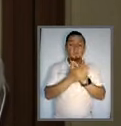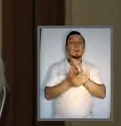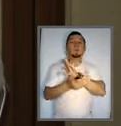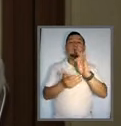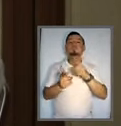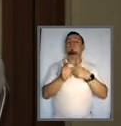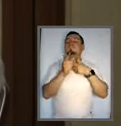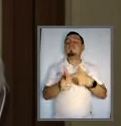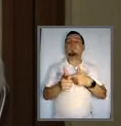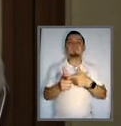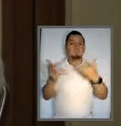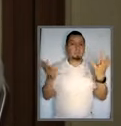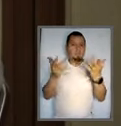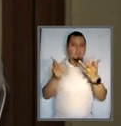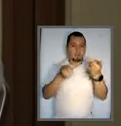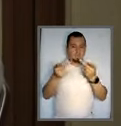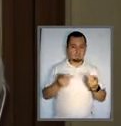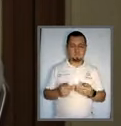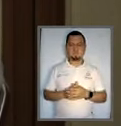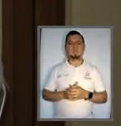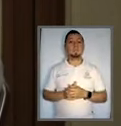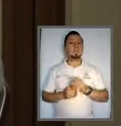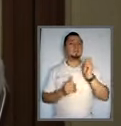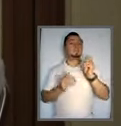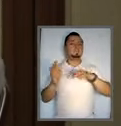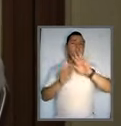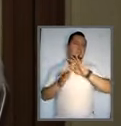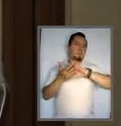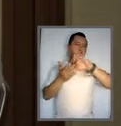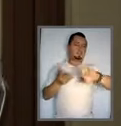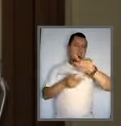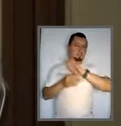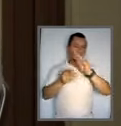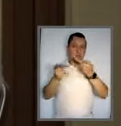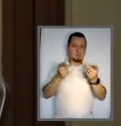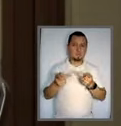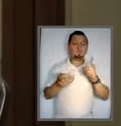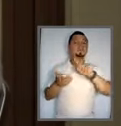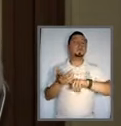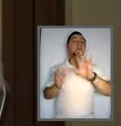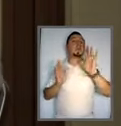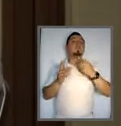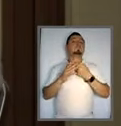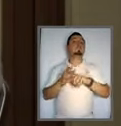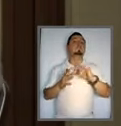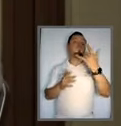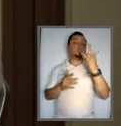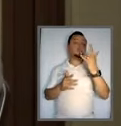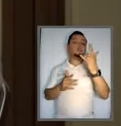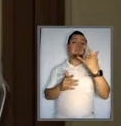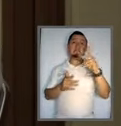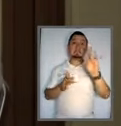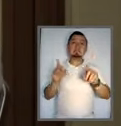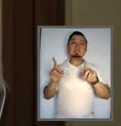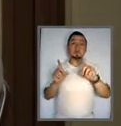poder continuar haciéndolas presencialmente. Estamos suponiendo que esto sería factible a partir de julio, siempre y cuando